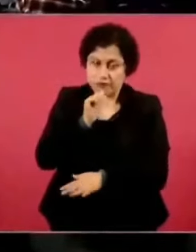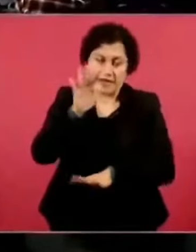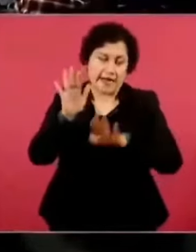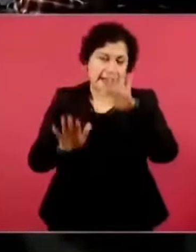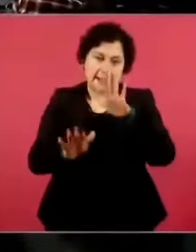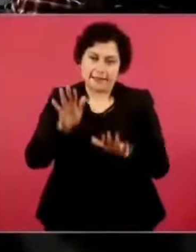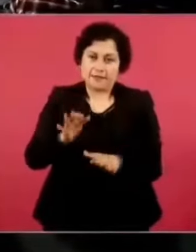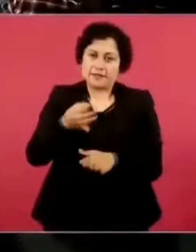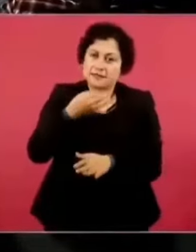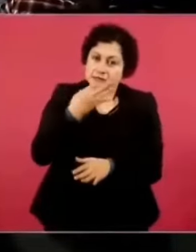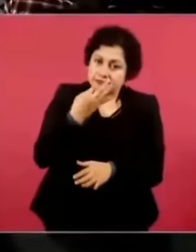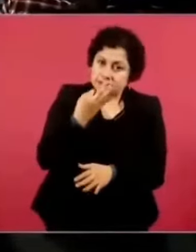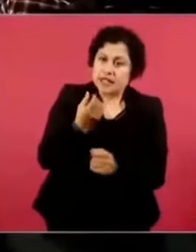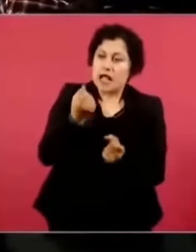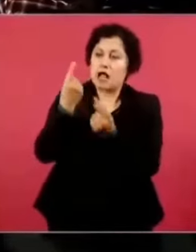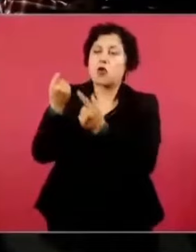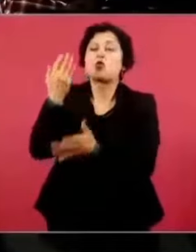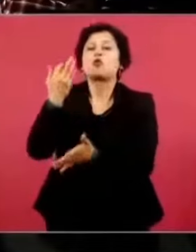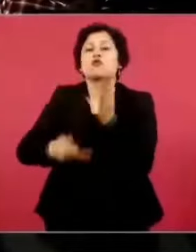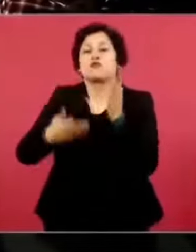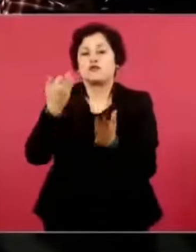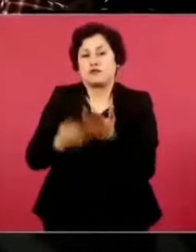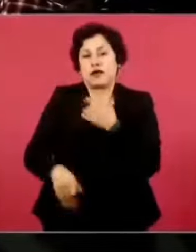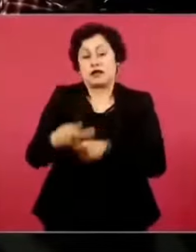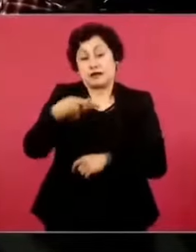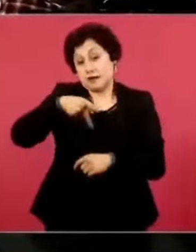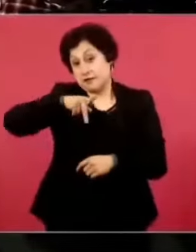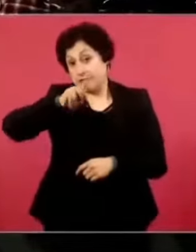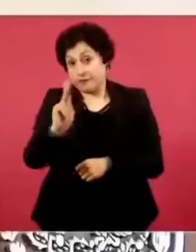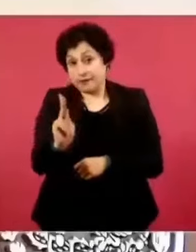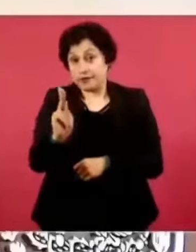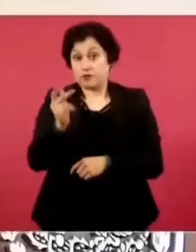completa. Pero todavía, pues el presidente nos dijo,